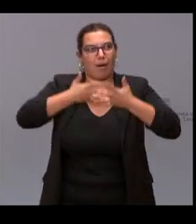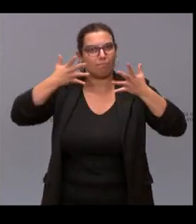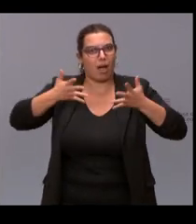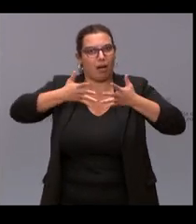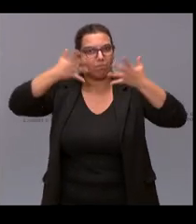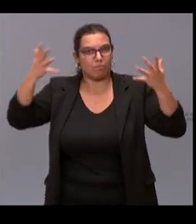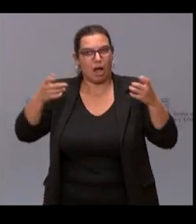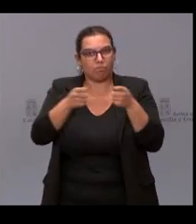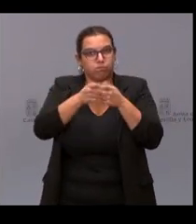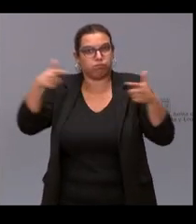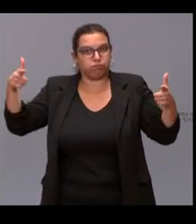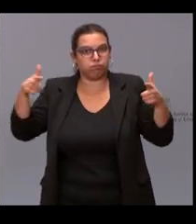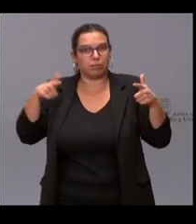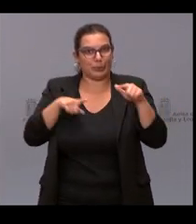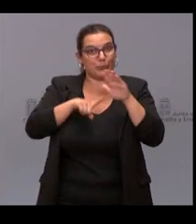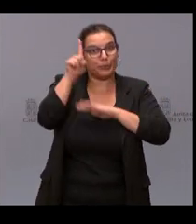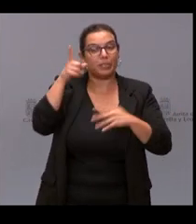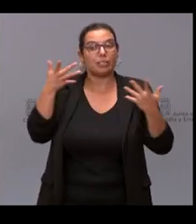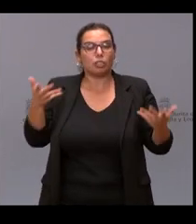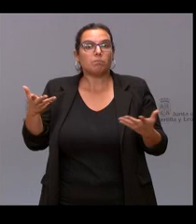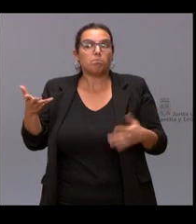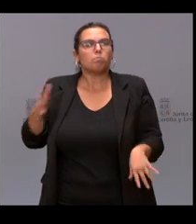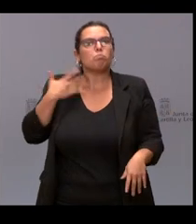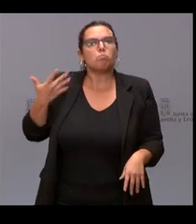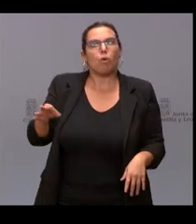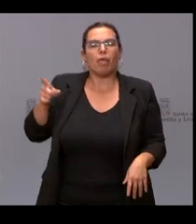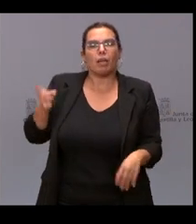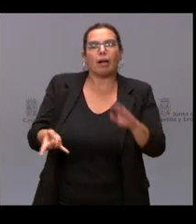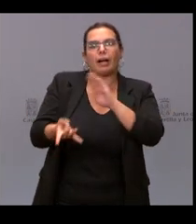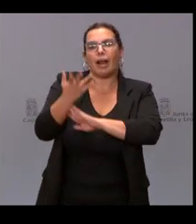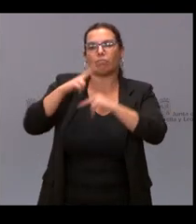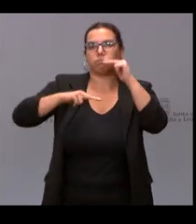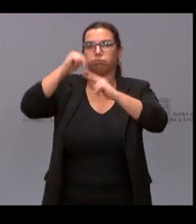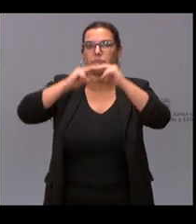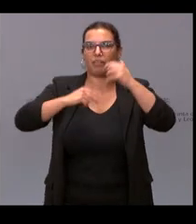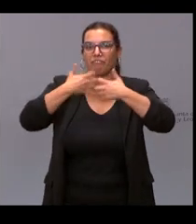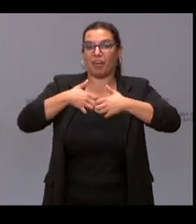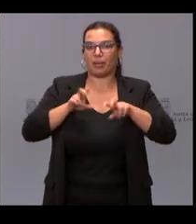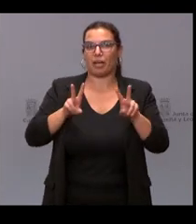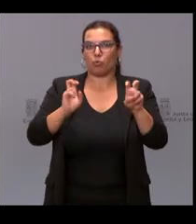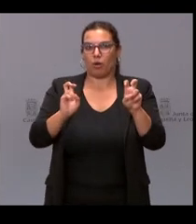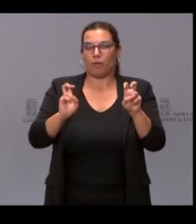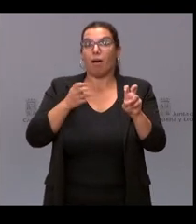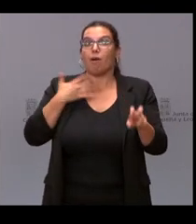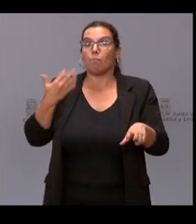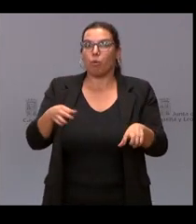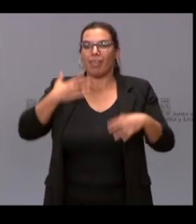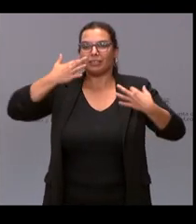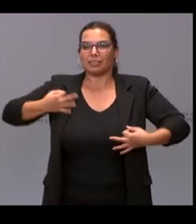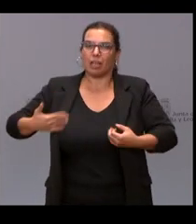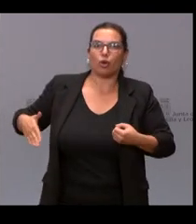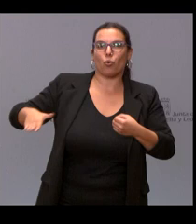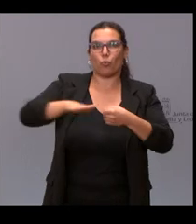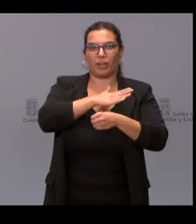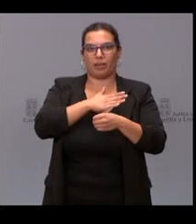actividad y mediante la posibilidad de construir una nueva factoría que pueda garantizar la cobertura